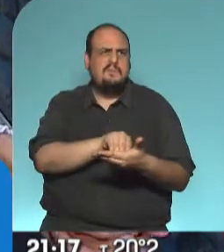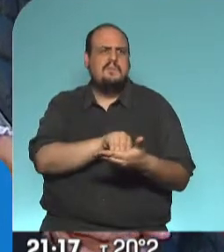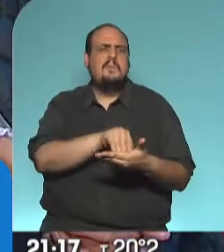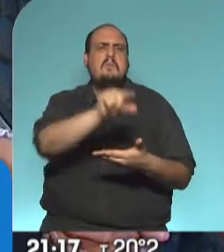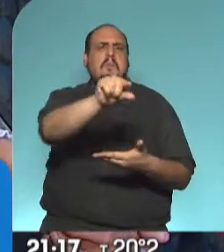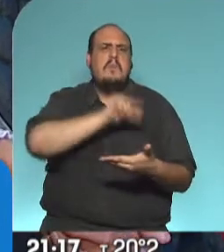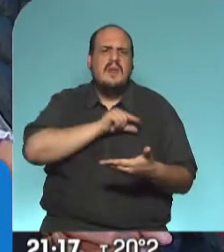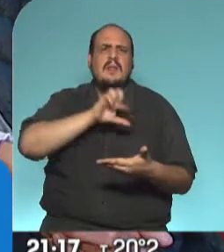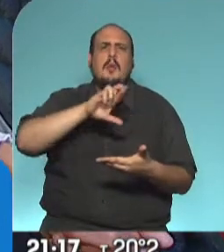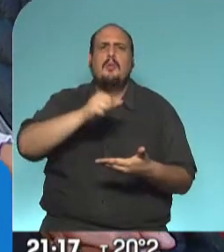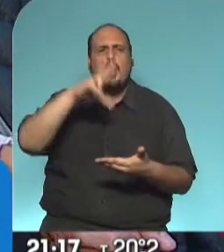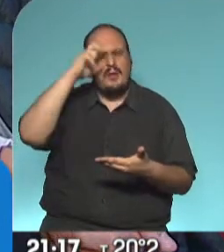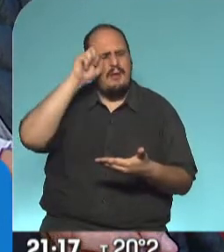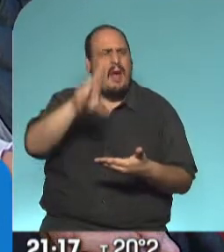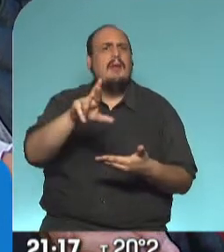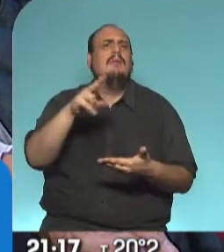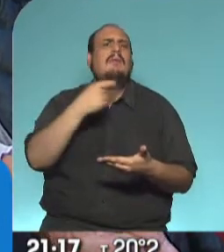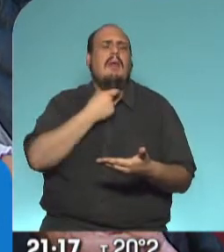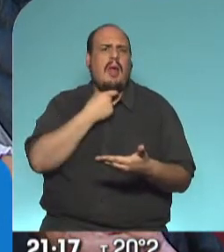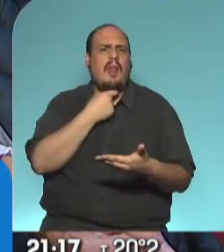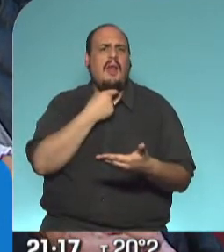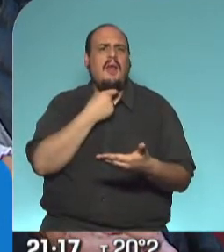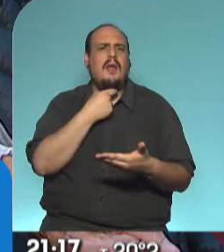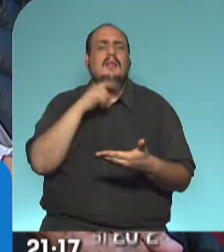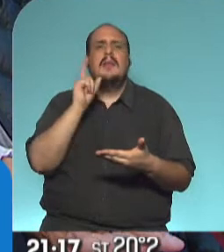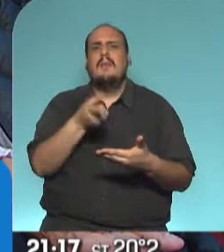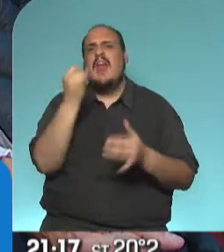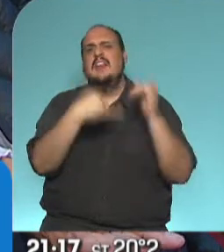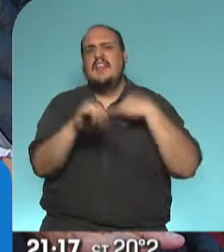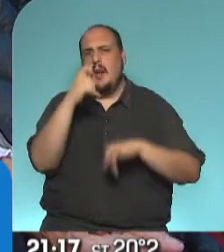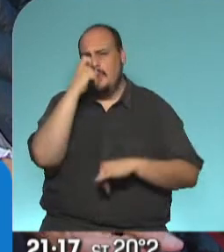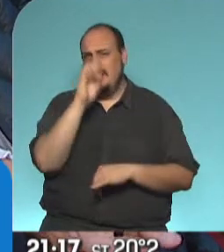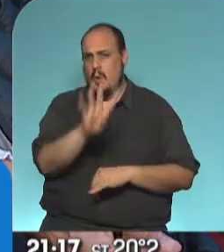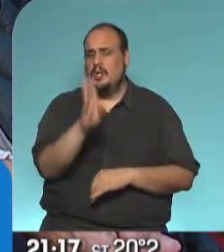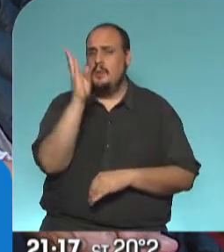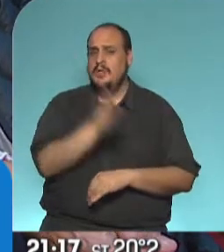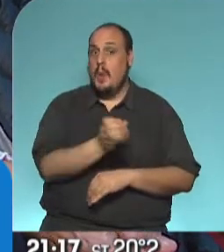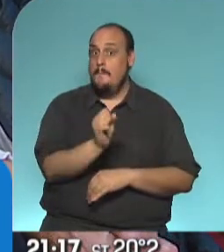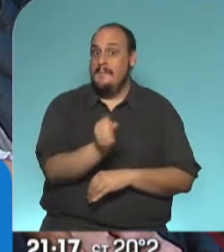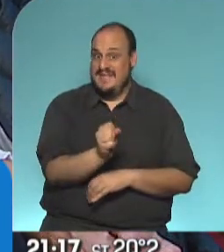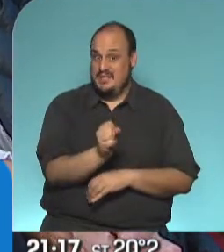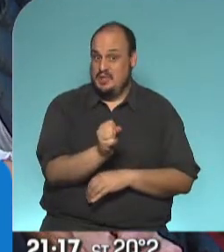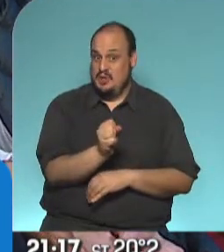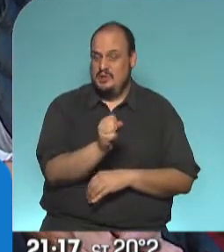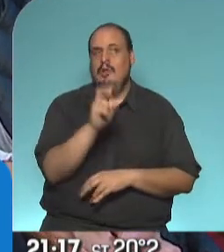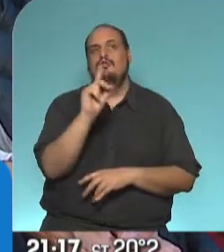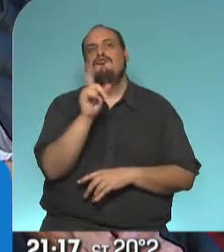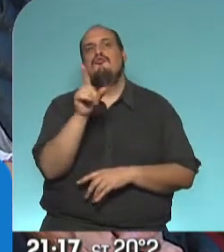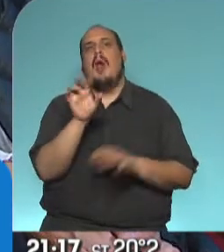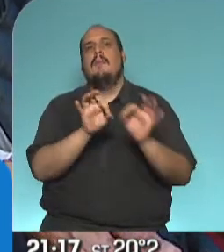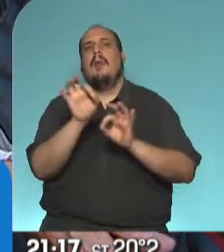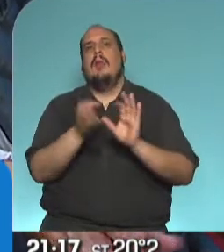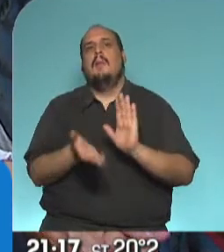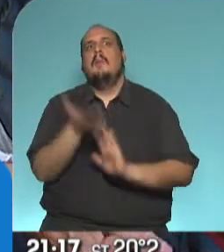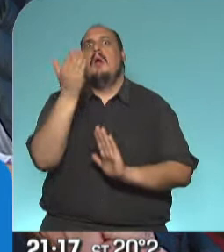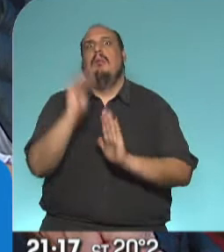un crédito? Y además, también es al 24% en peso y no está atado, no hay un cierto temor